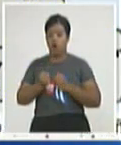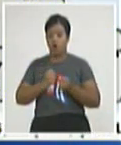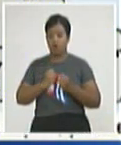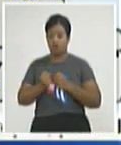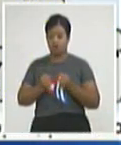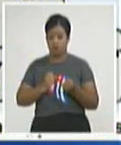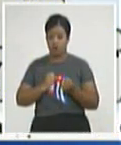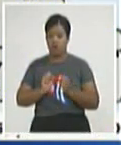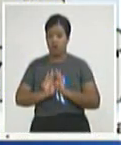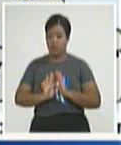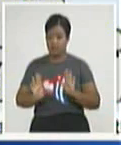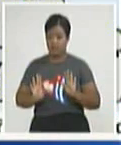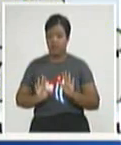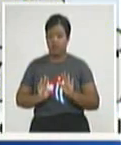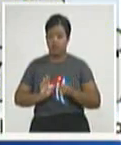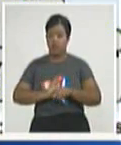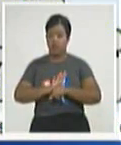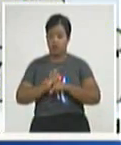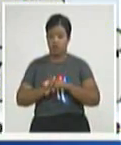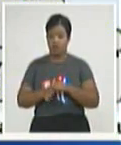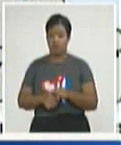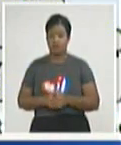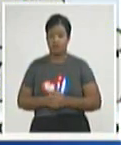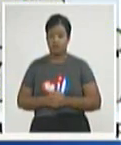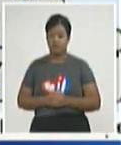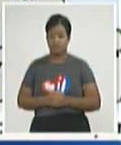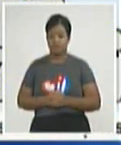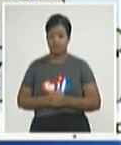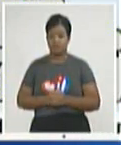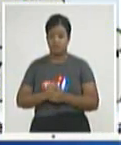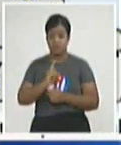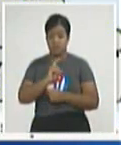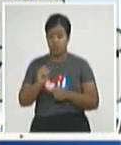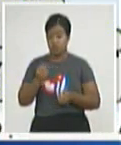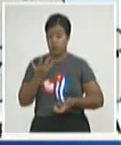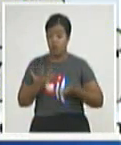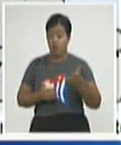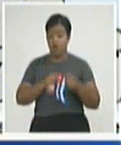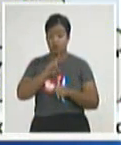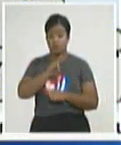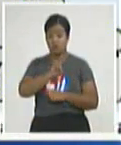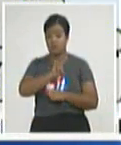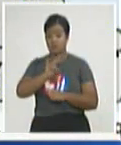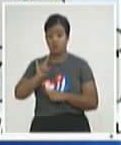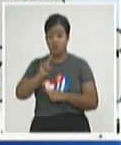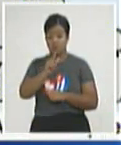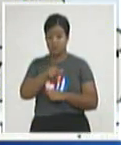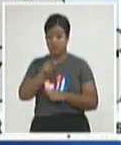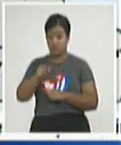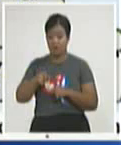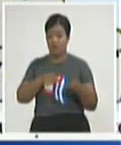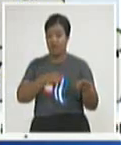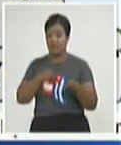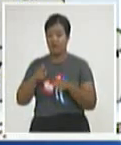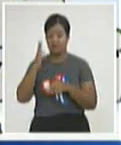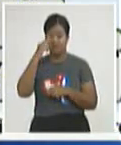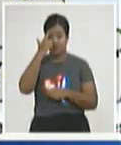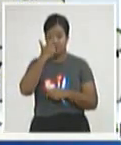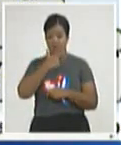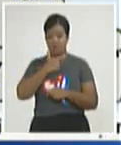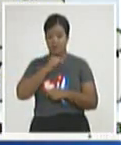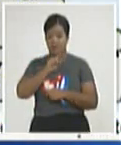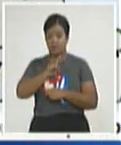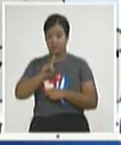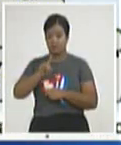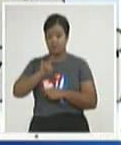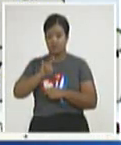ya un control de la transmisión. Cienfuegos con 199 casos y Ciego de Ávila con